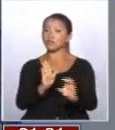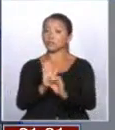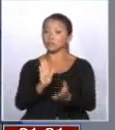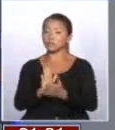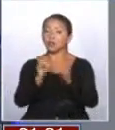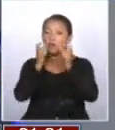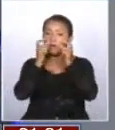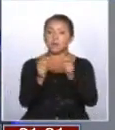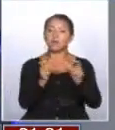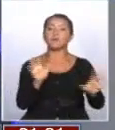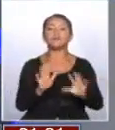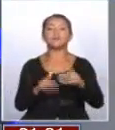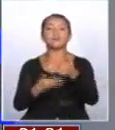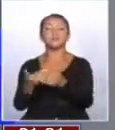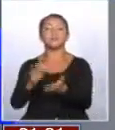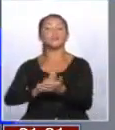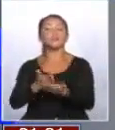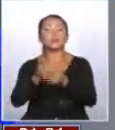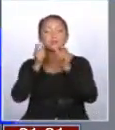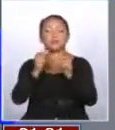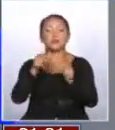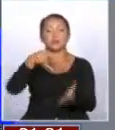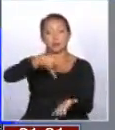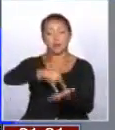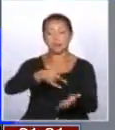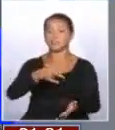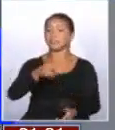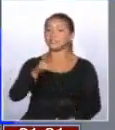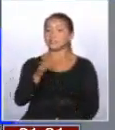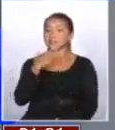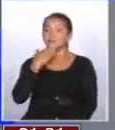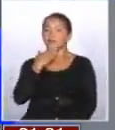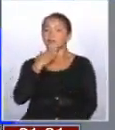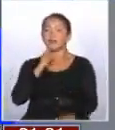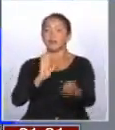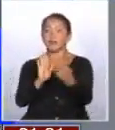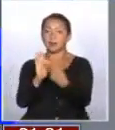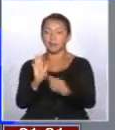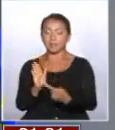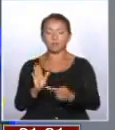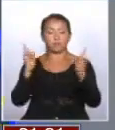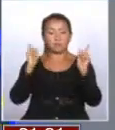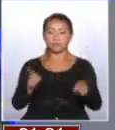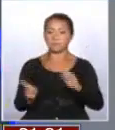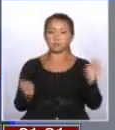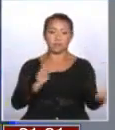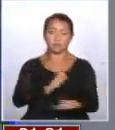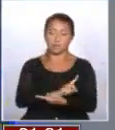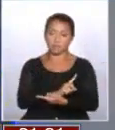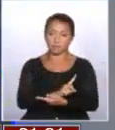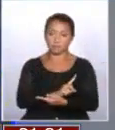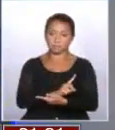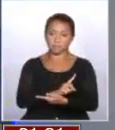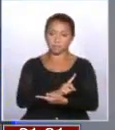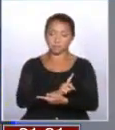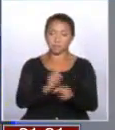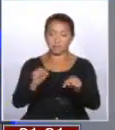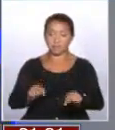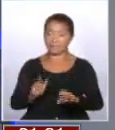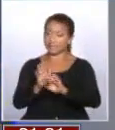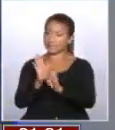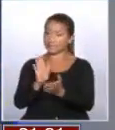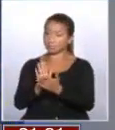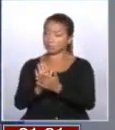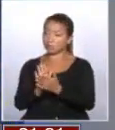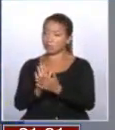que regula el funcionamiento del Congreso, ni nuestro reglamento debiese ser cambiado con este estatuto. Si